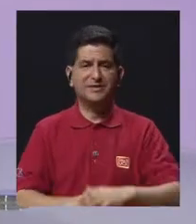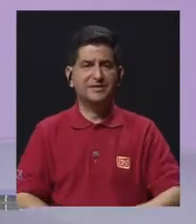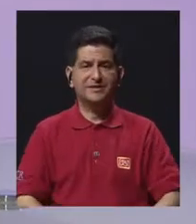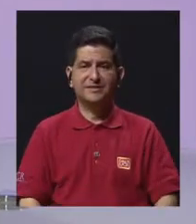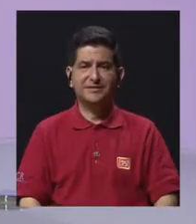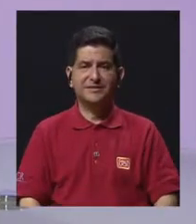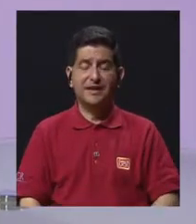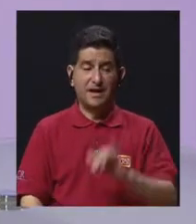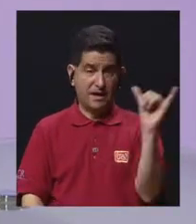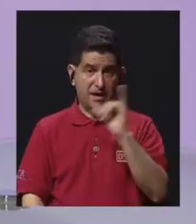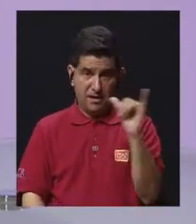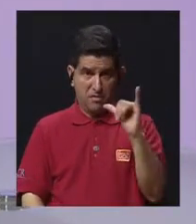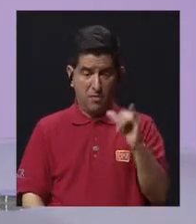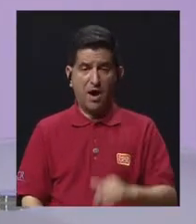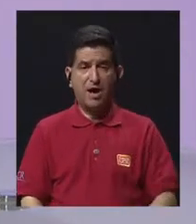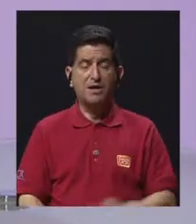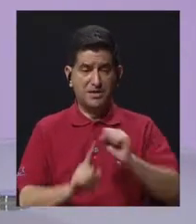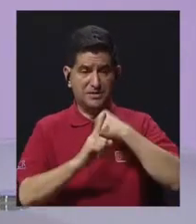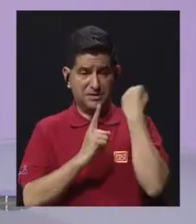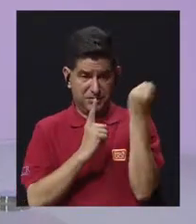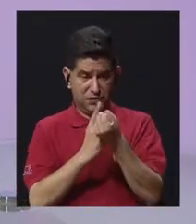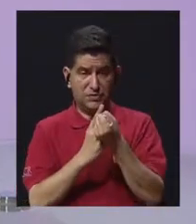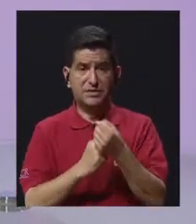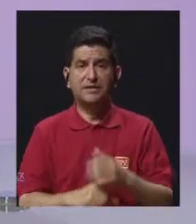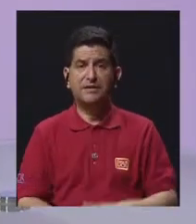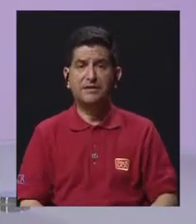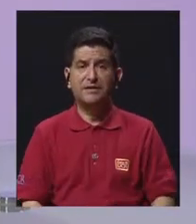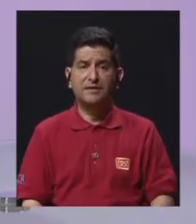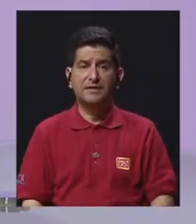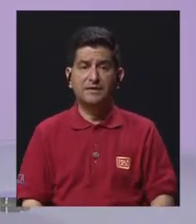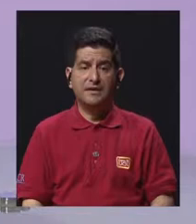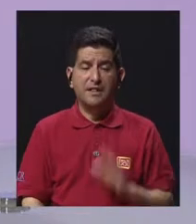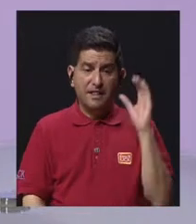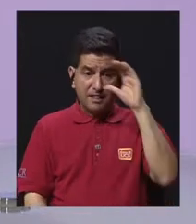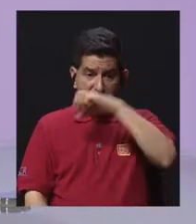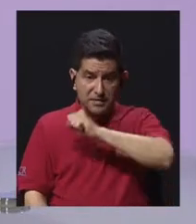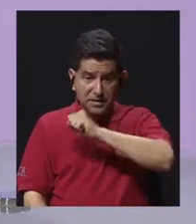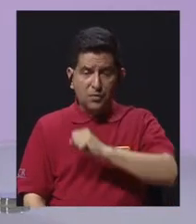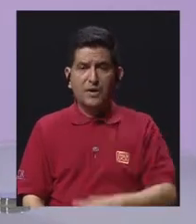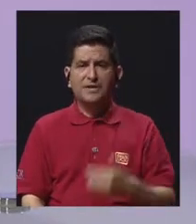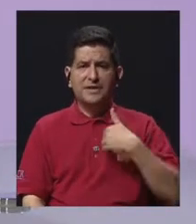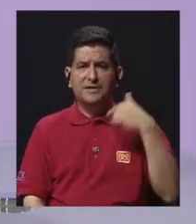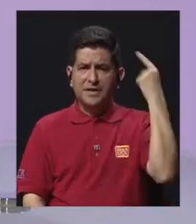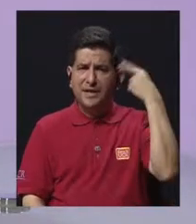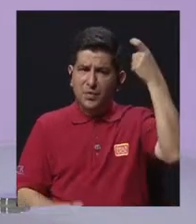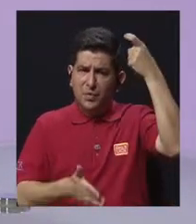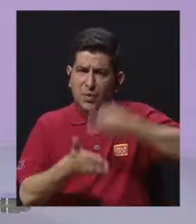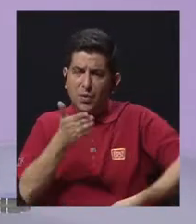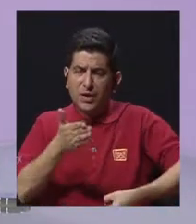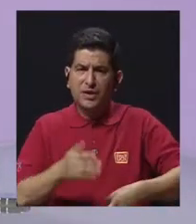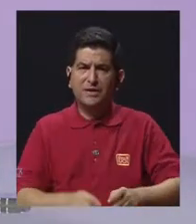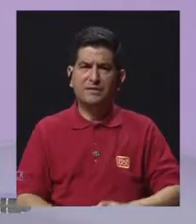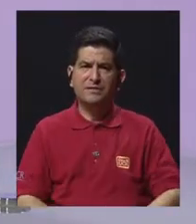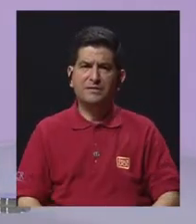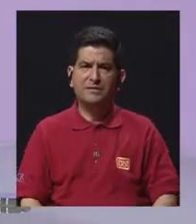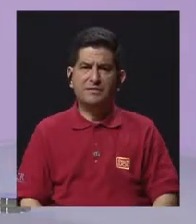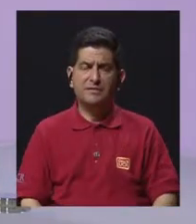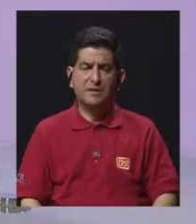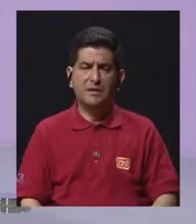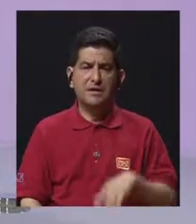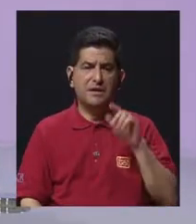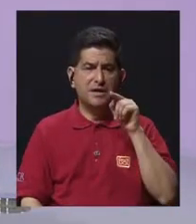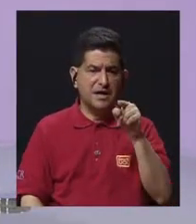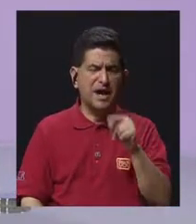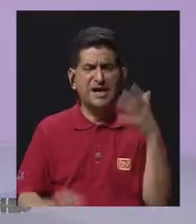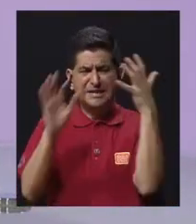muy duro para la sociedad. Y a la vez, pues, la sociedad, ¿verdad?, cuando se dan cuenta de que hubo un